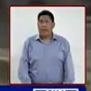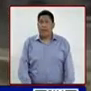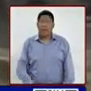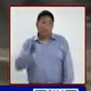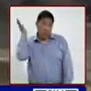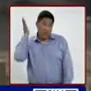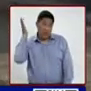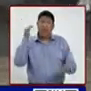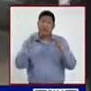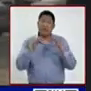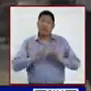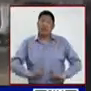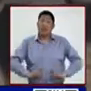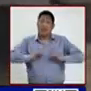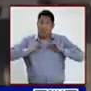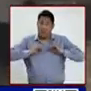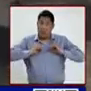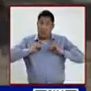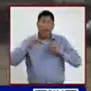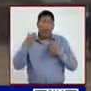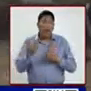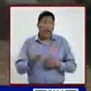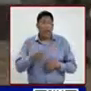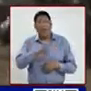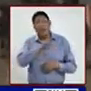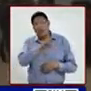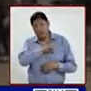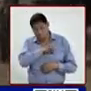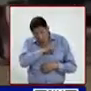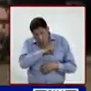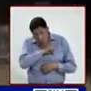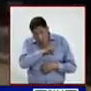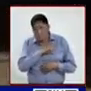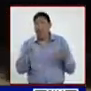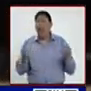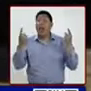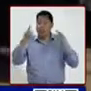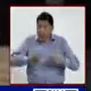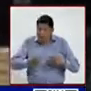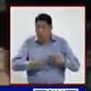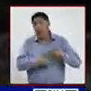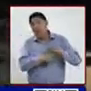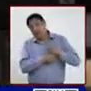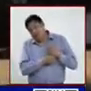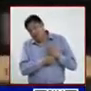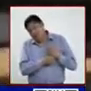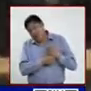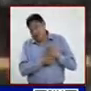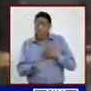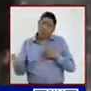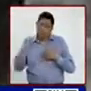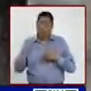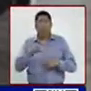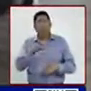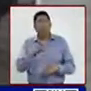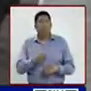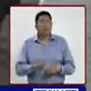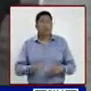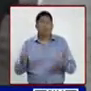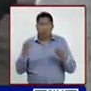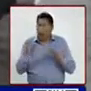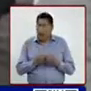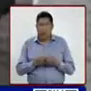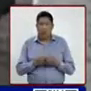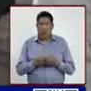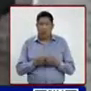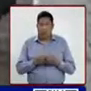Y este es el domicilio. Ustedes pueden observar que hay presencia tanto de personal de la aduana, militares, pero también se ha pedido refuerzo de la policía, ya que